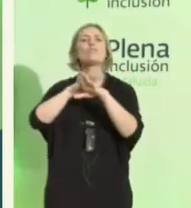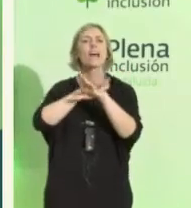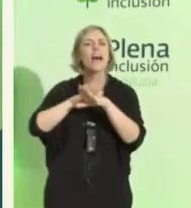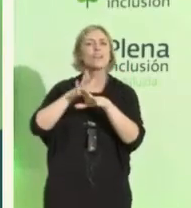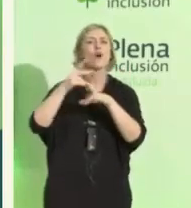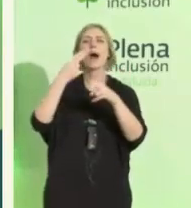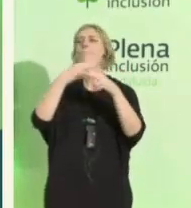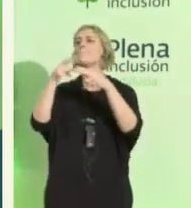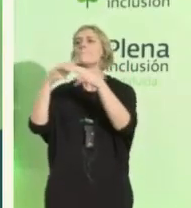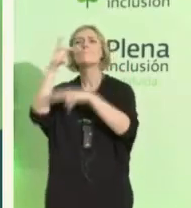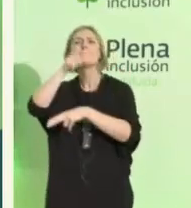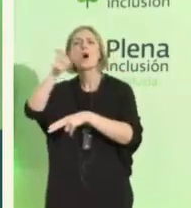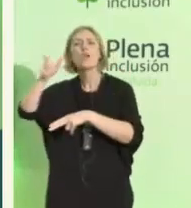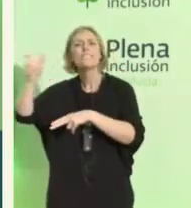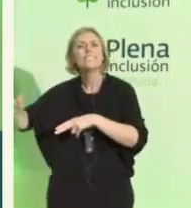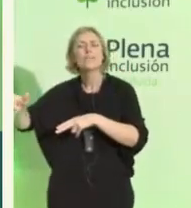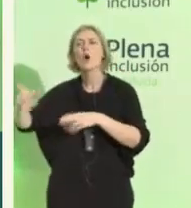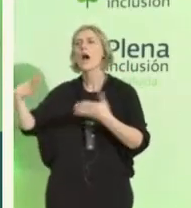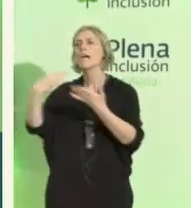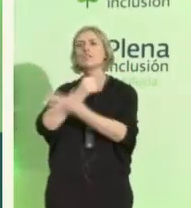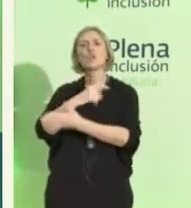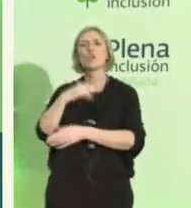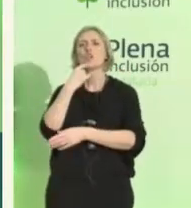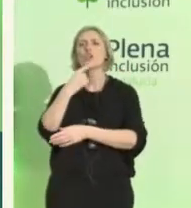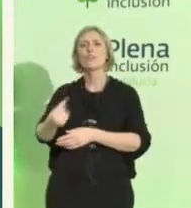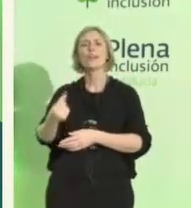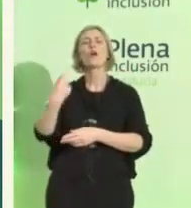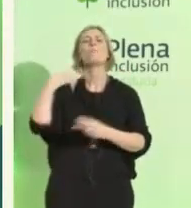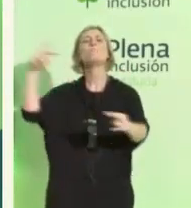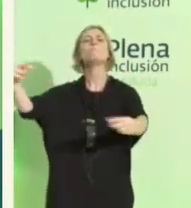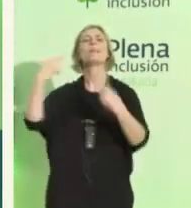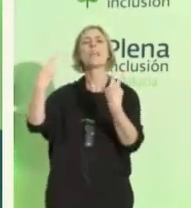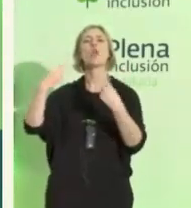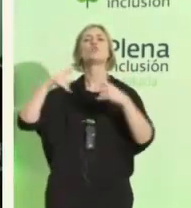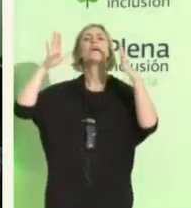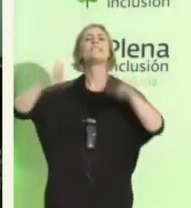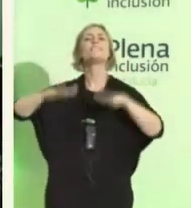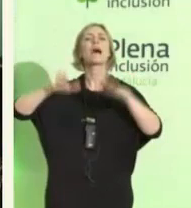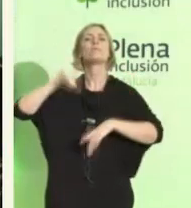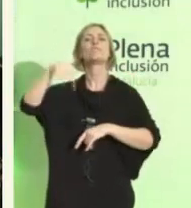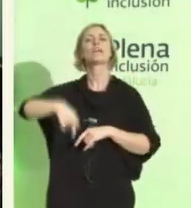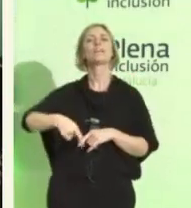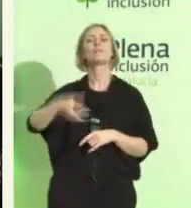a todo que sea niño le echamos acá Muchas gracias por escucharme